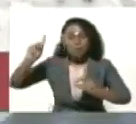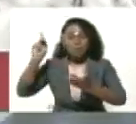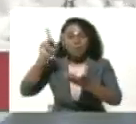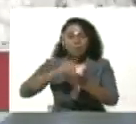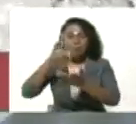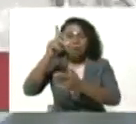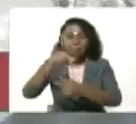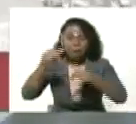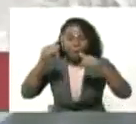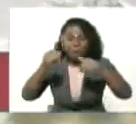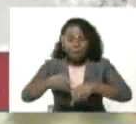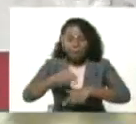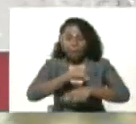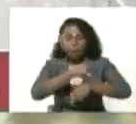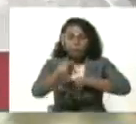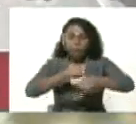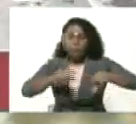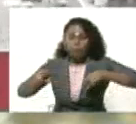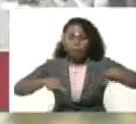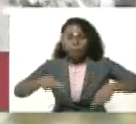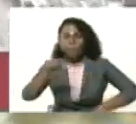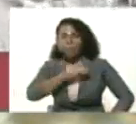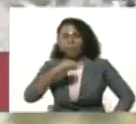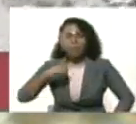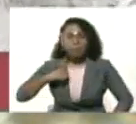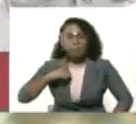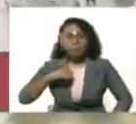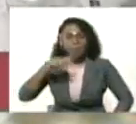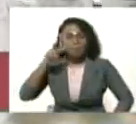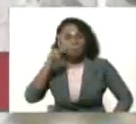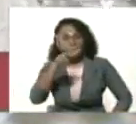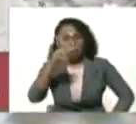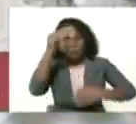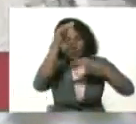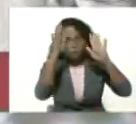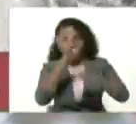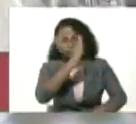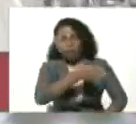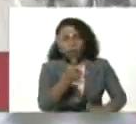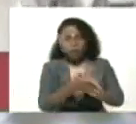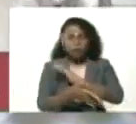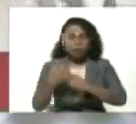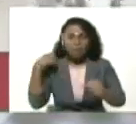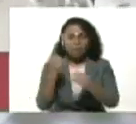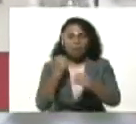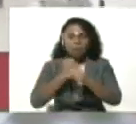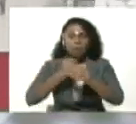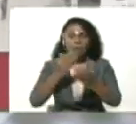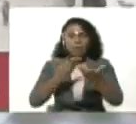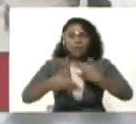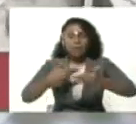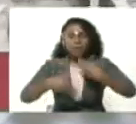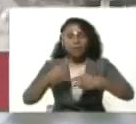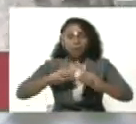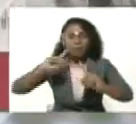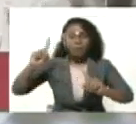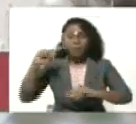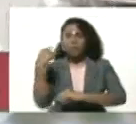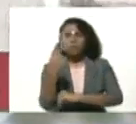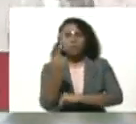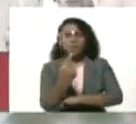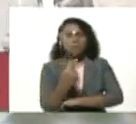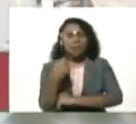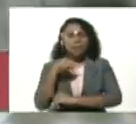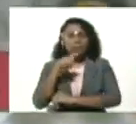ha estado aquí dirigiendo personalmente las operaciones para la recuperación del servicio eléctrico, que no es solamente de